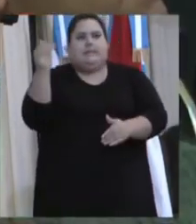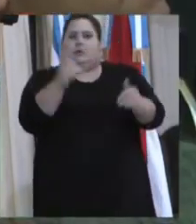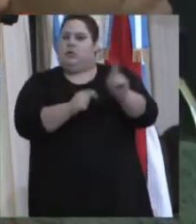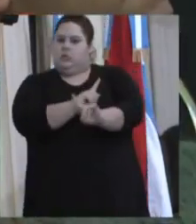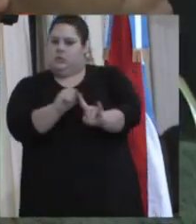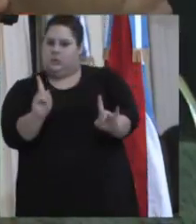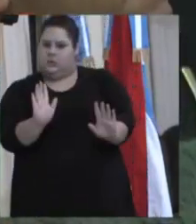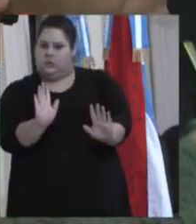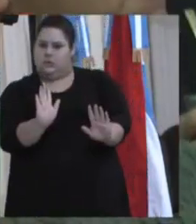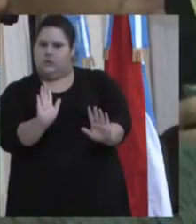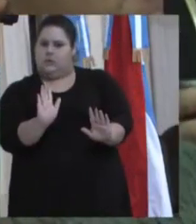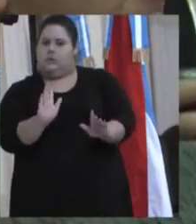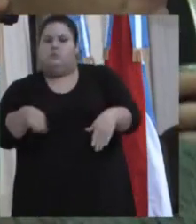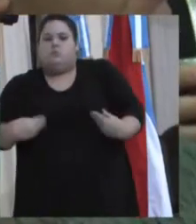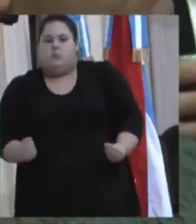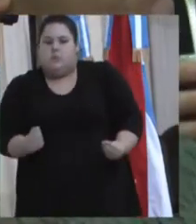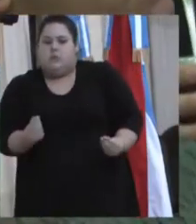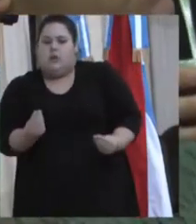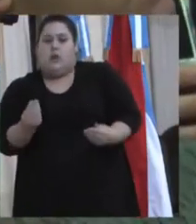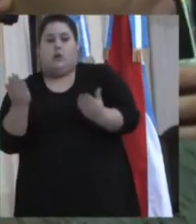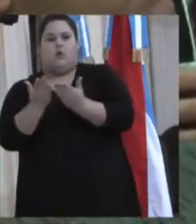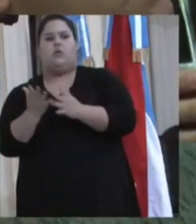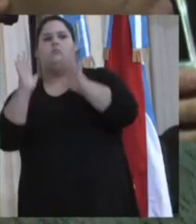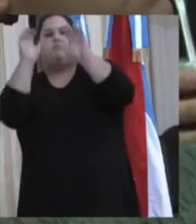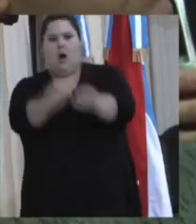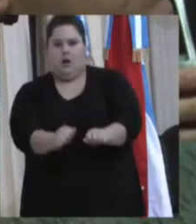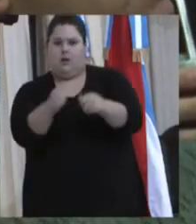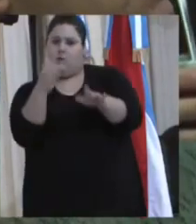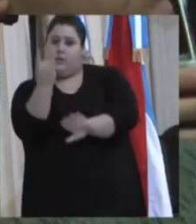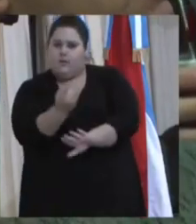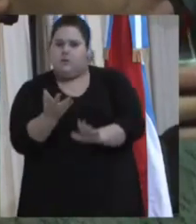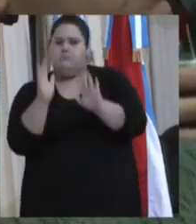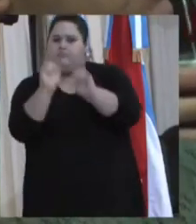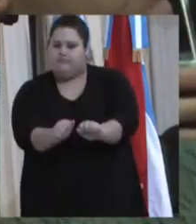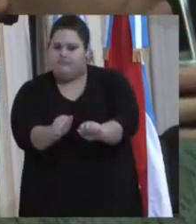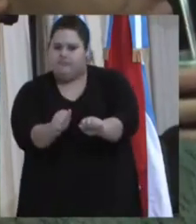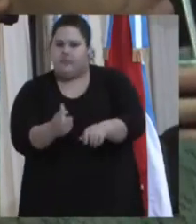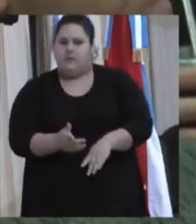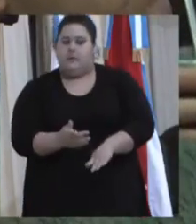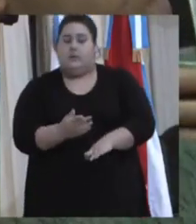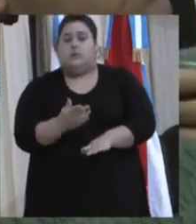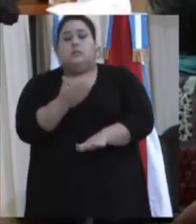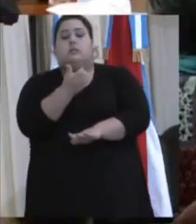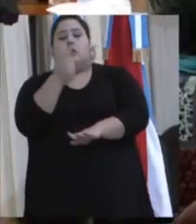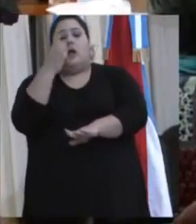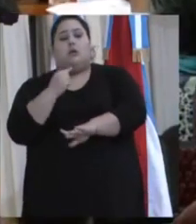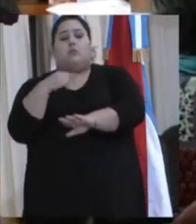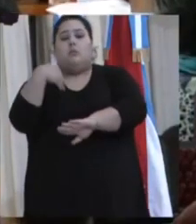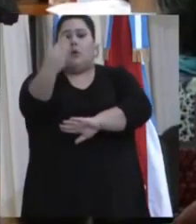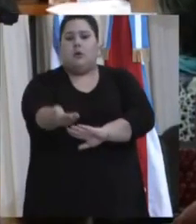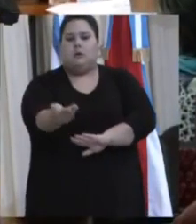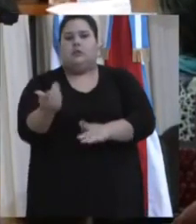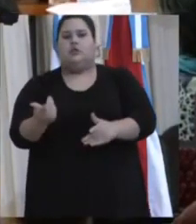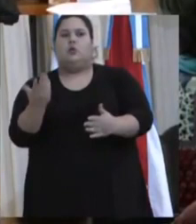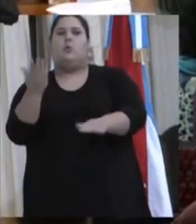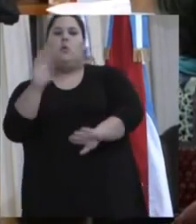que toman la universidad, actos súper conocidos, y 6 días después hacen un acto